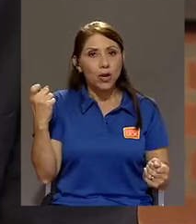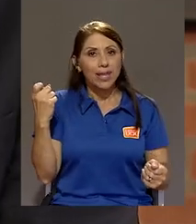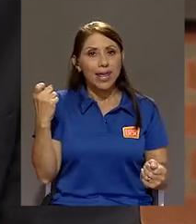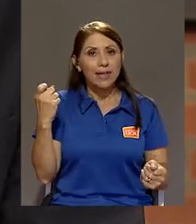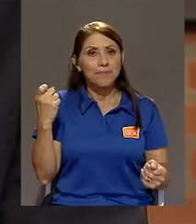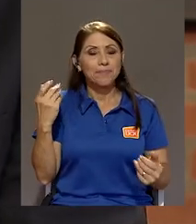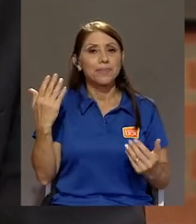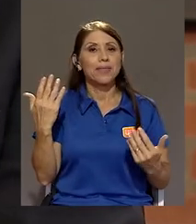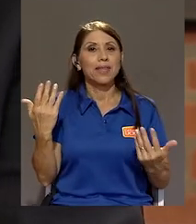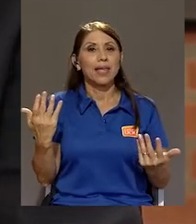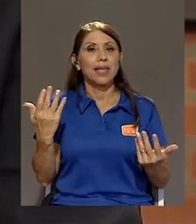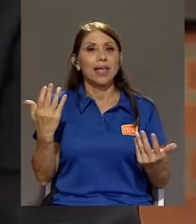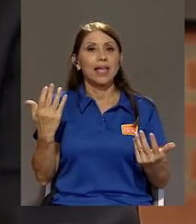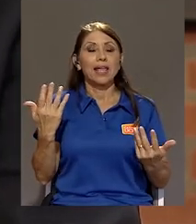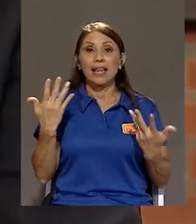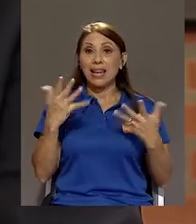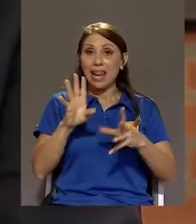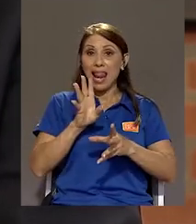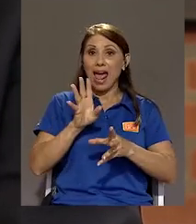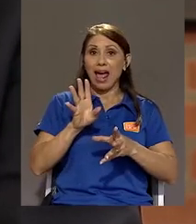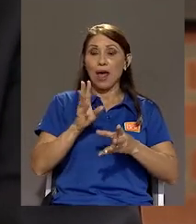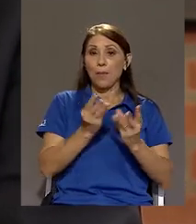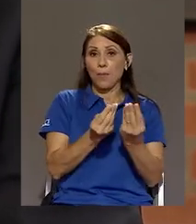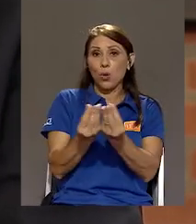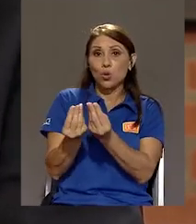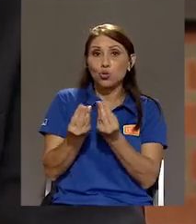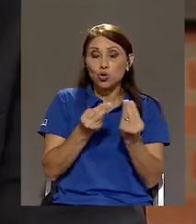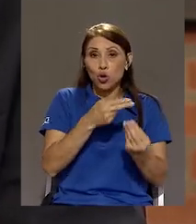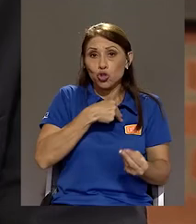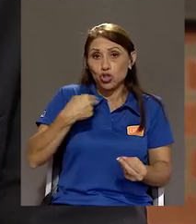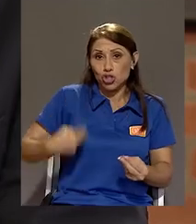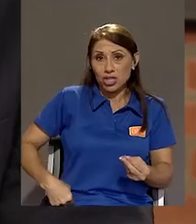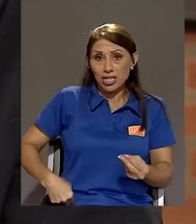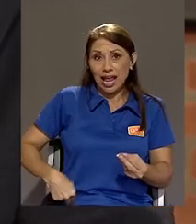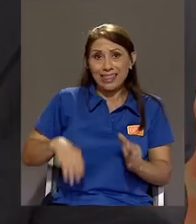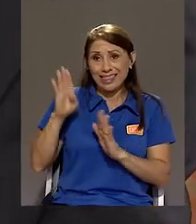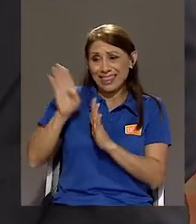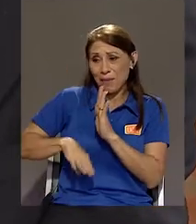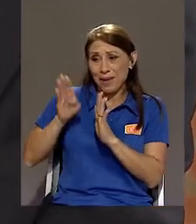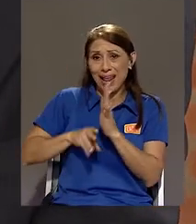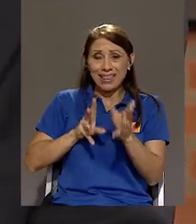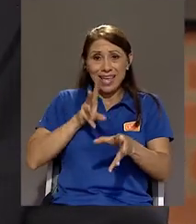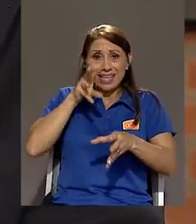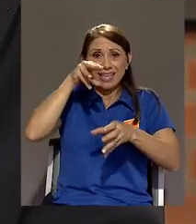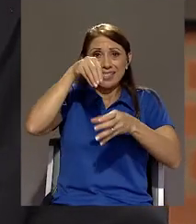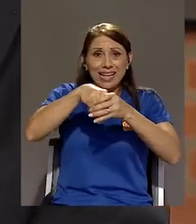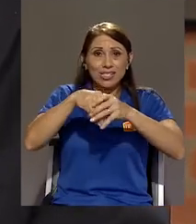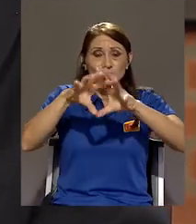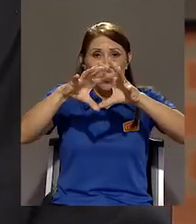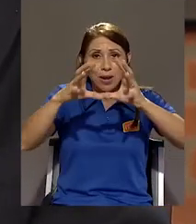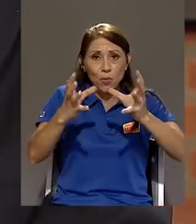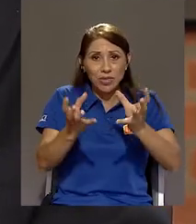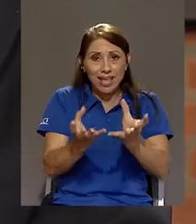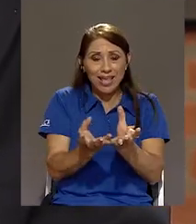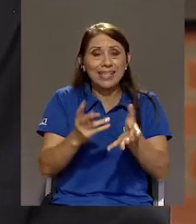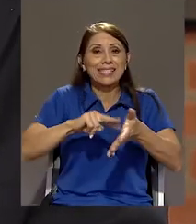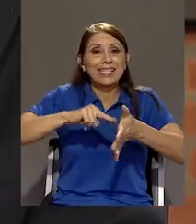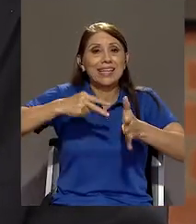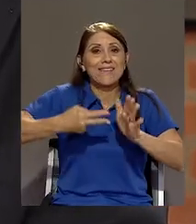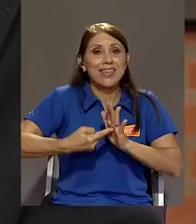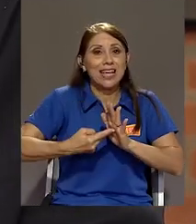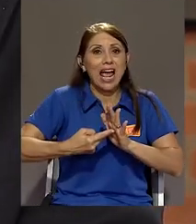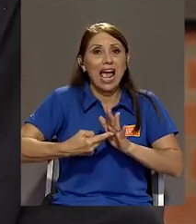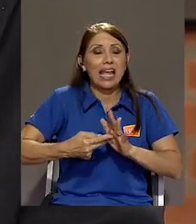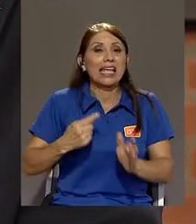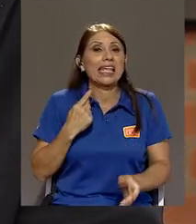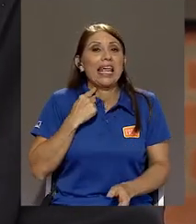la inserción en el entorno mundial de la producción china, que era tan barata, significaba que la